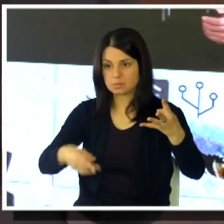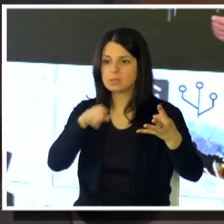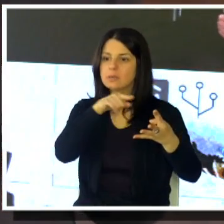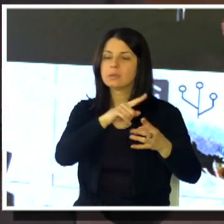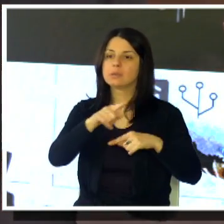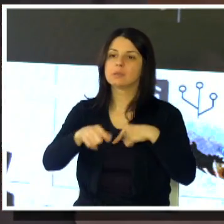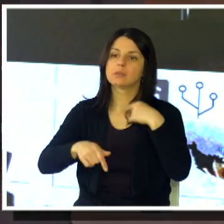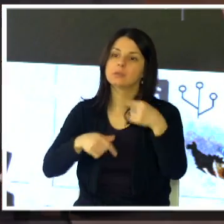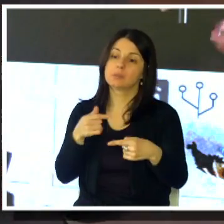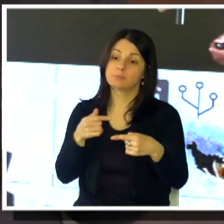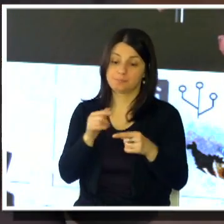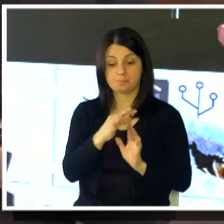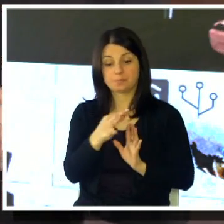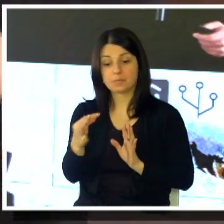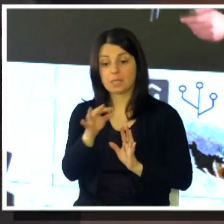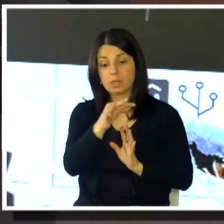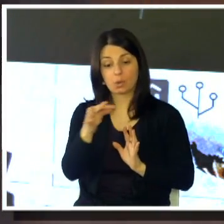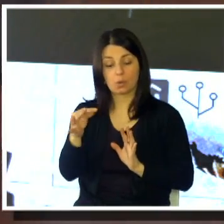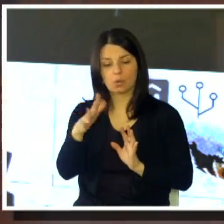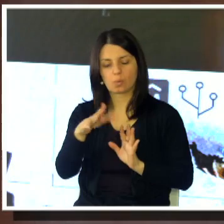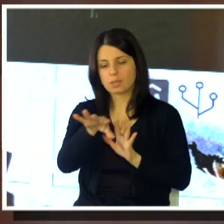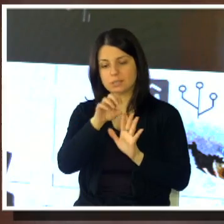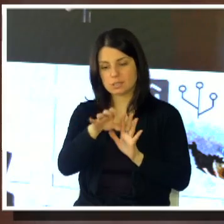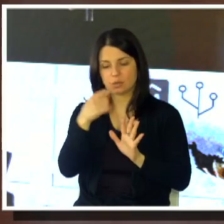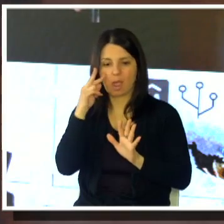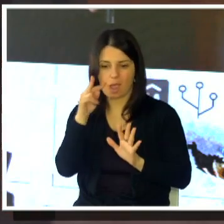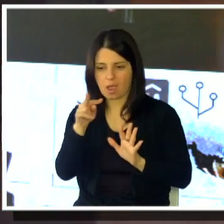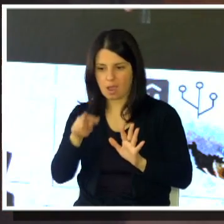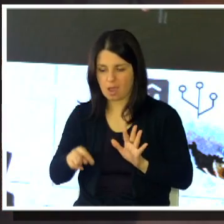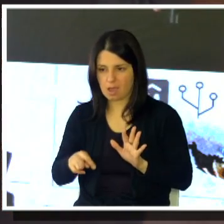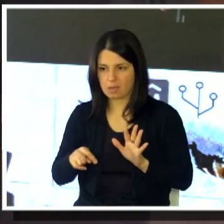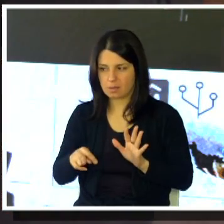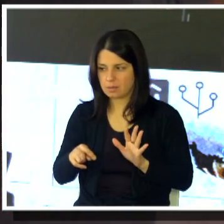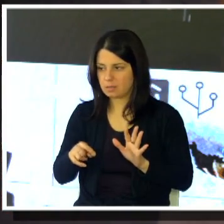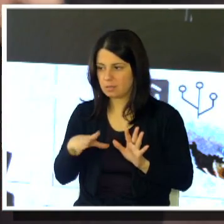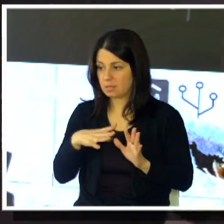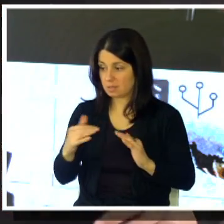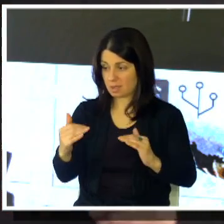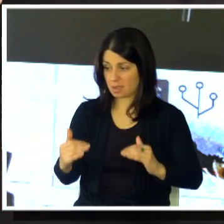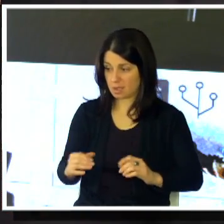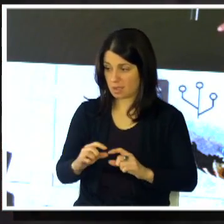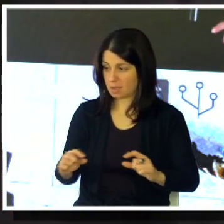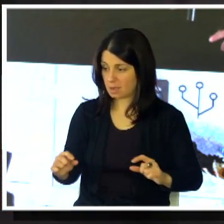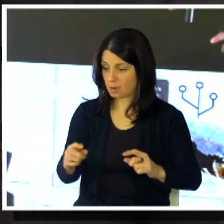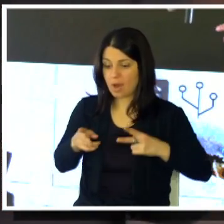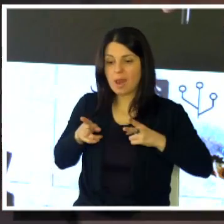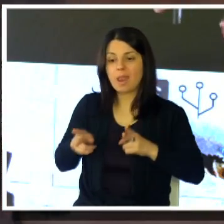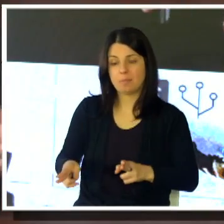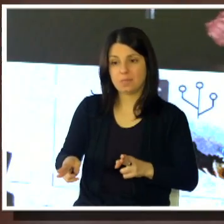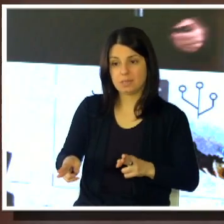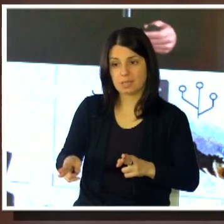después elegimos cuáles sensores queremos y tenemos lo que hay abajo son dos límites